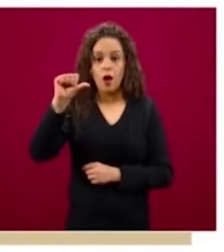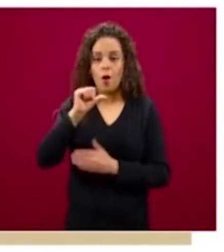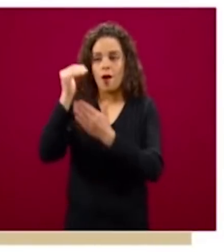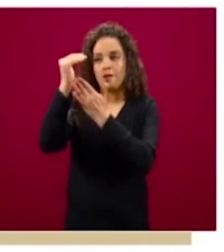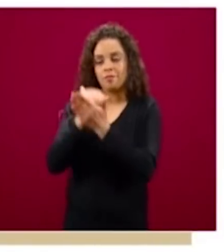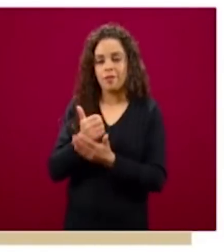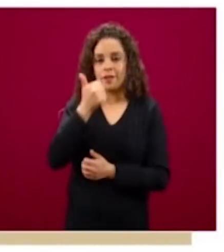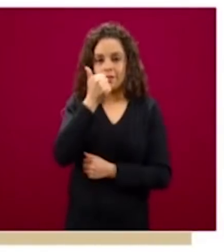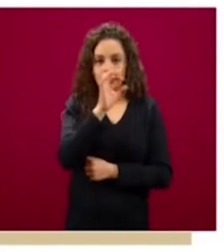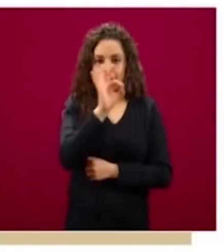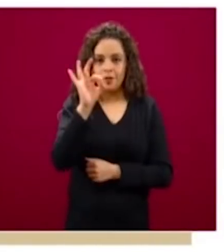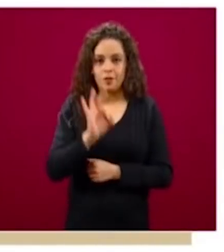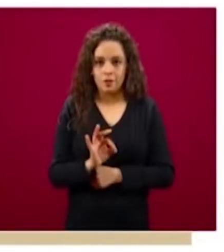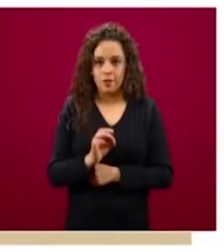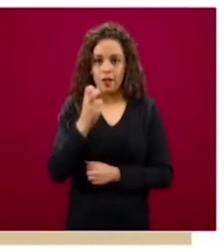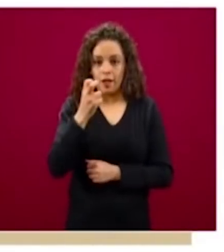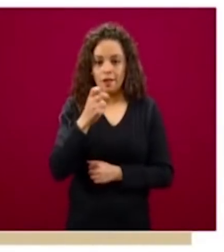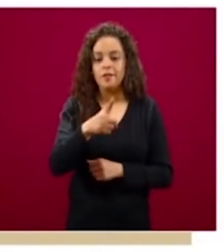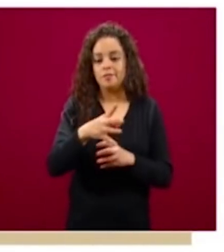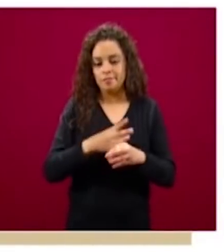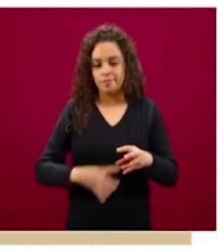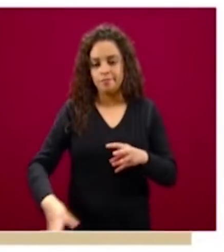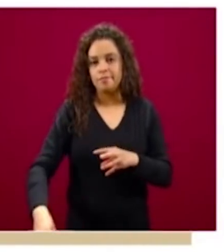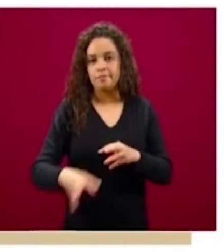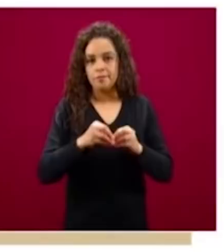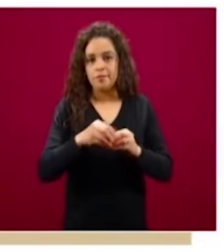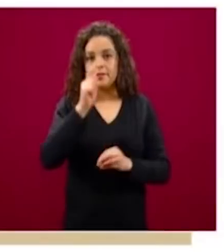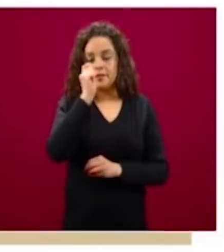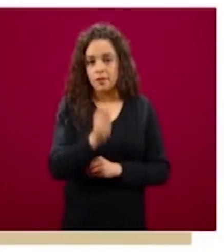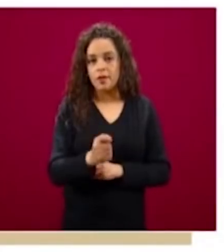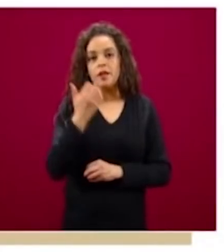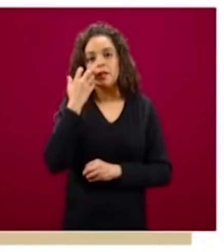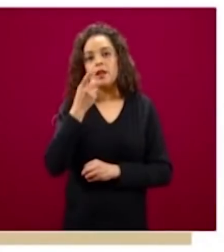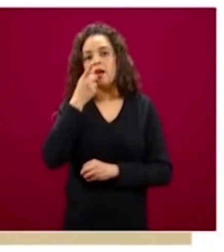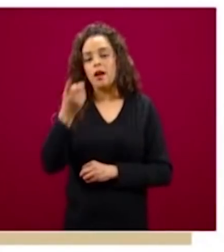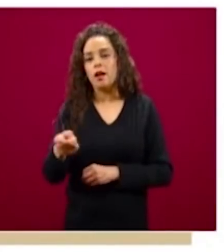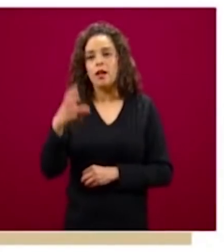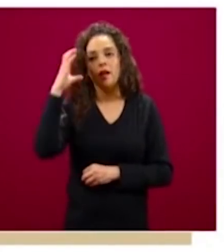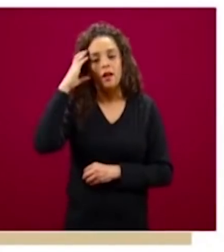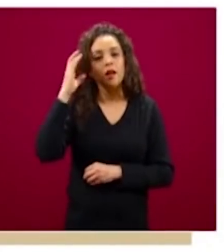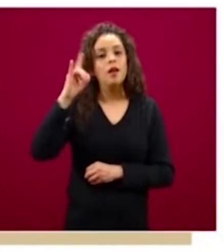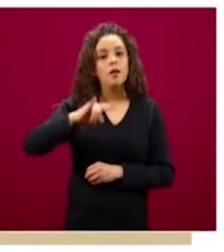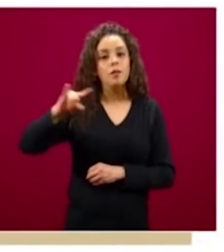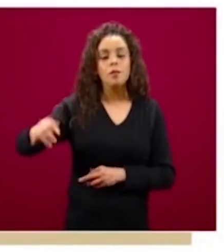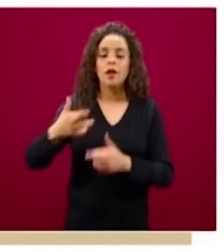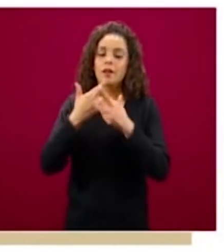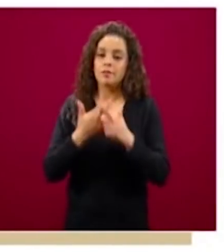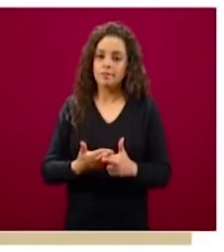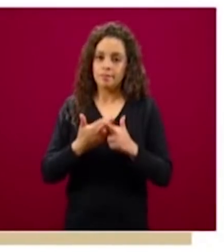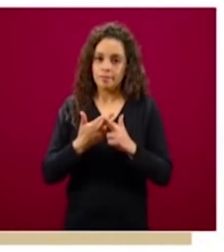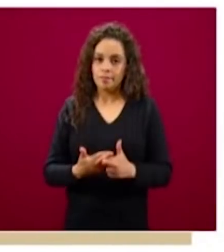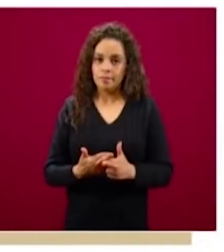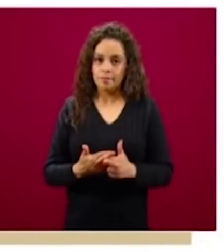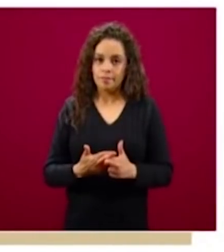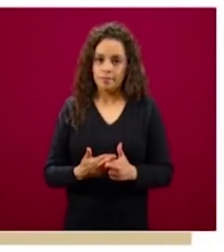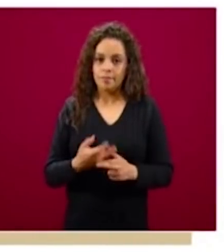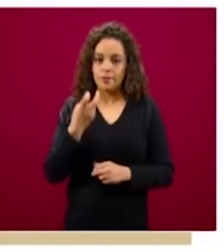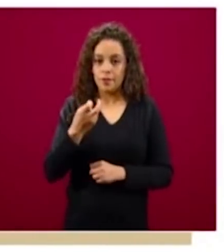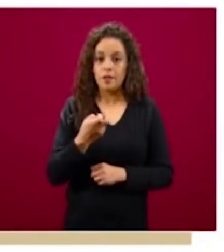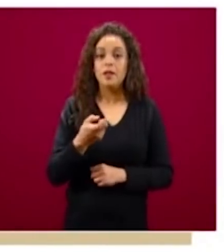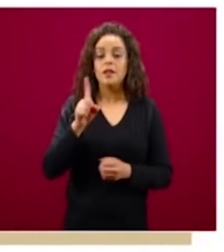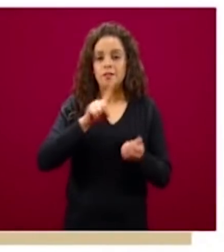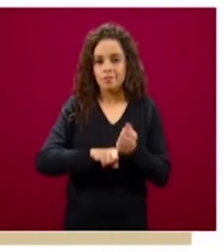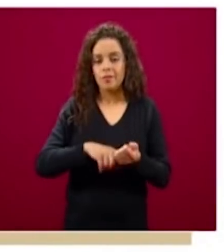ese 6% lógicamente se suma a la disponibilidad, y esto tiene que ver precisamente con los ejercicios de